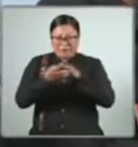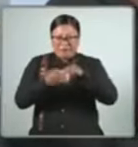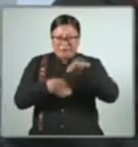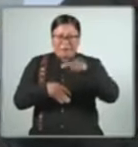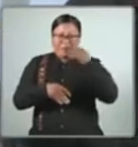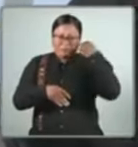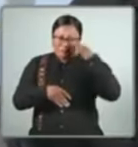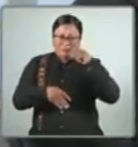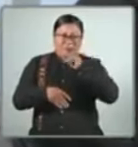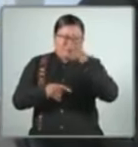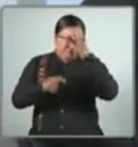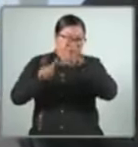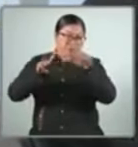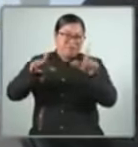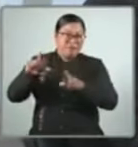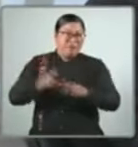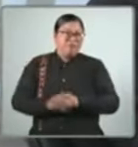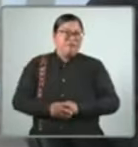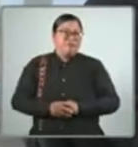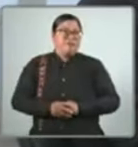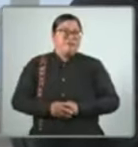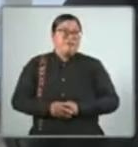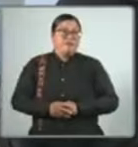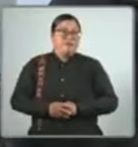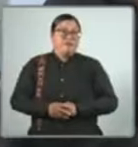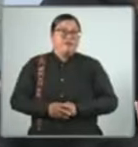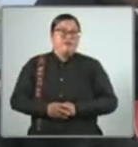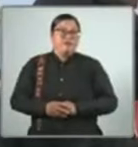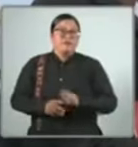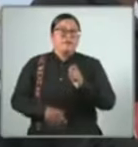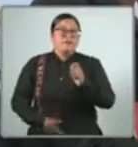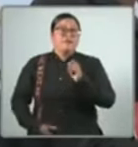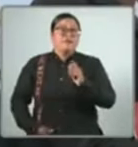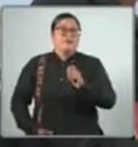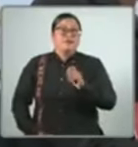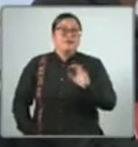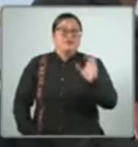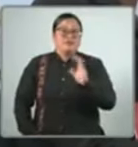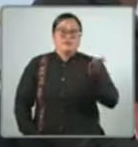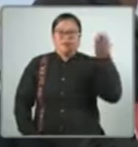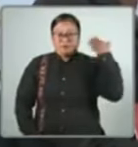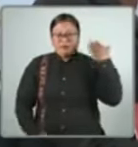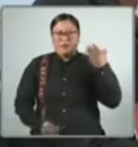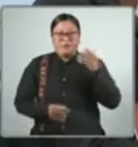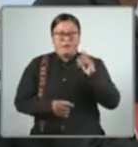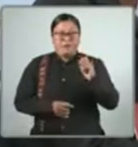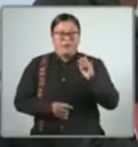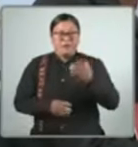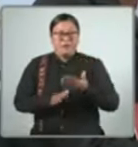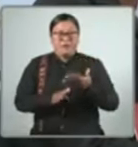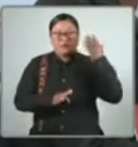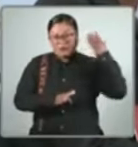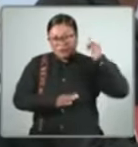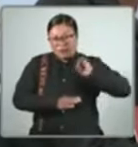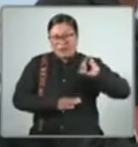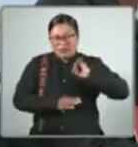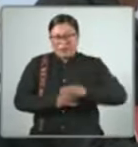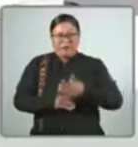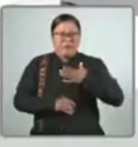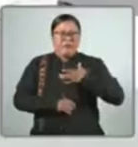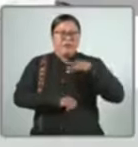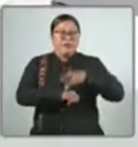nuestra república, pero más en Oaxaca, el que cuando fuimos de la generación de aquella generación, a mí me tocó